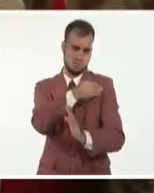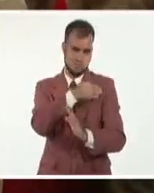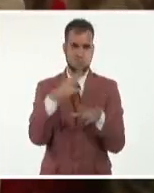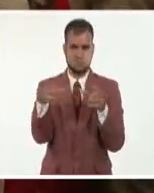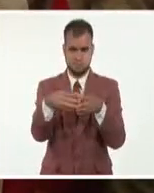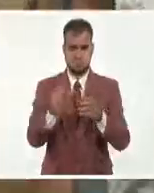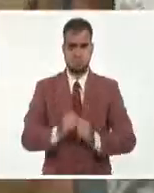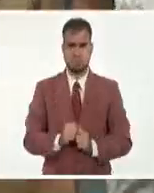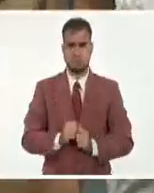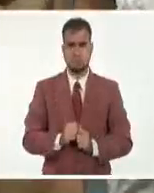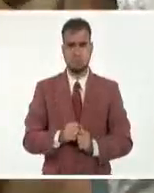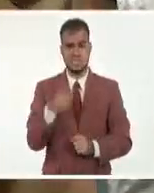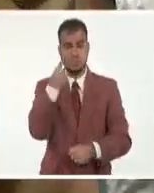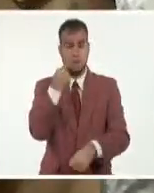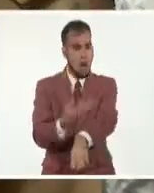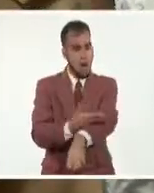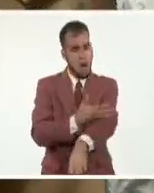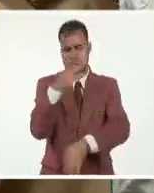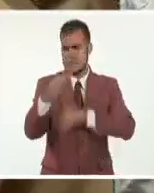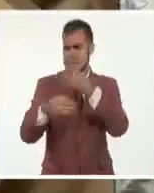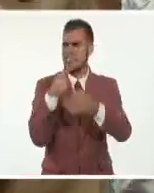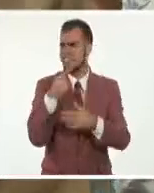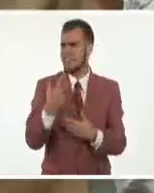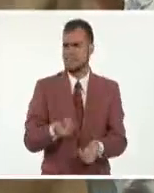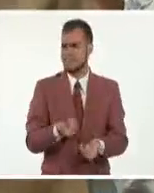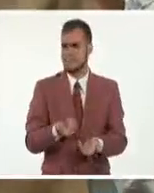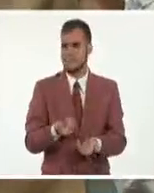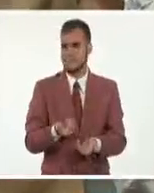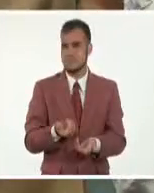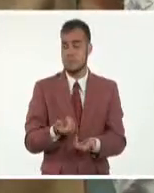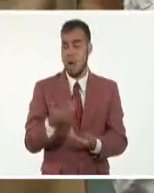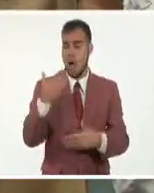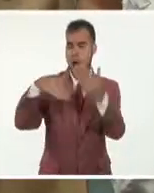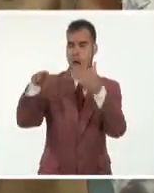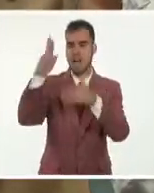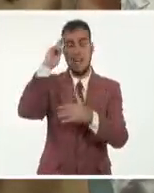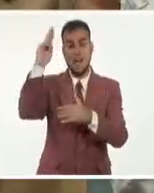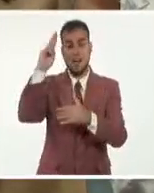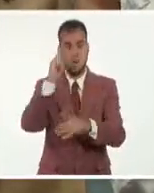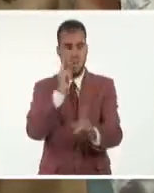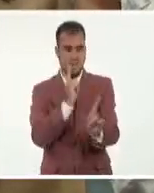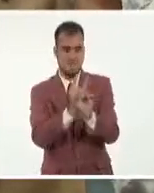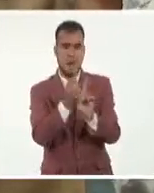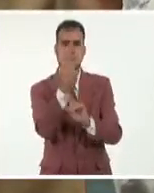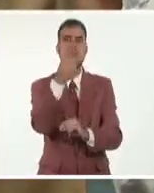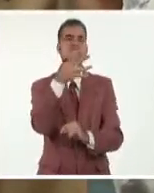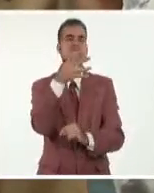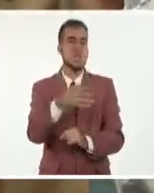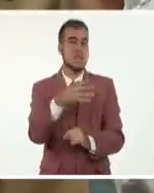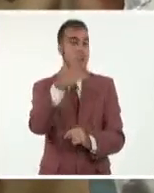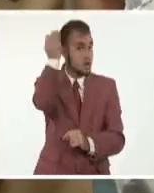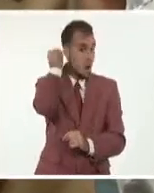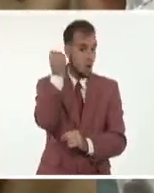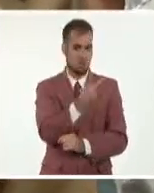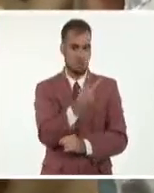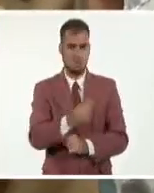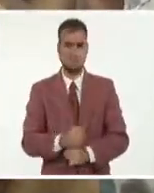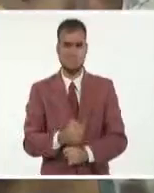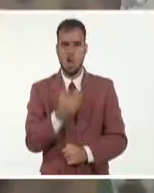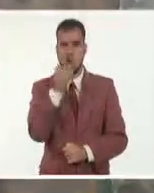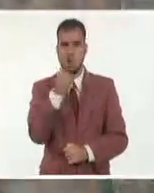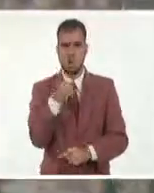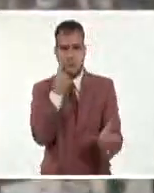emocionadas palabras rememoró los momentos en que conoció a Fidel y a Raúl en la Sierra Maestra, el encuentro de los hermanos en